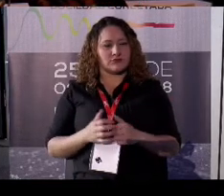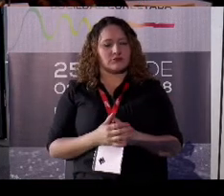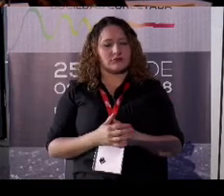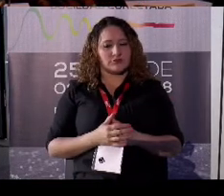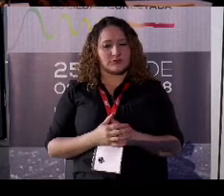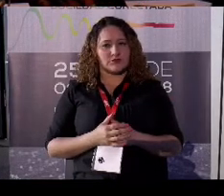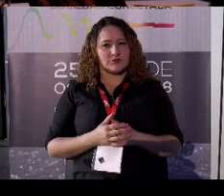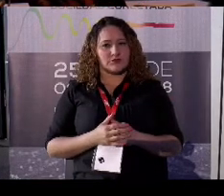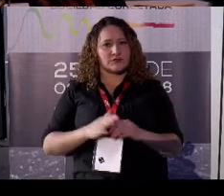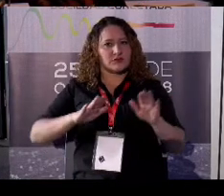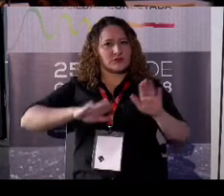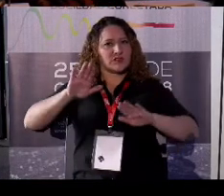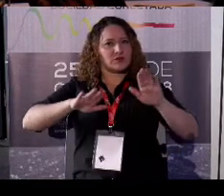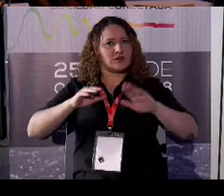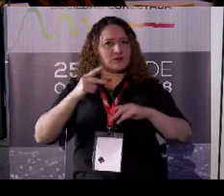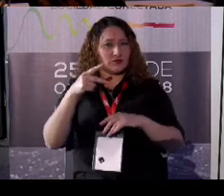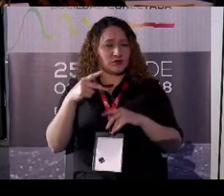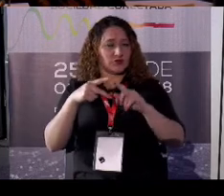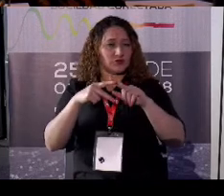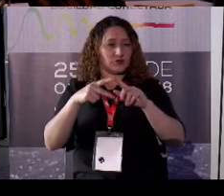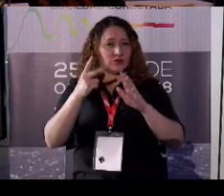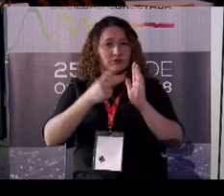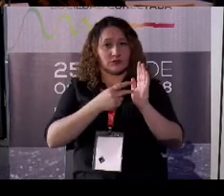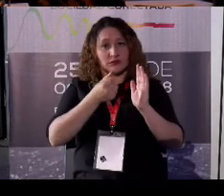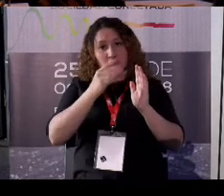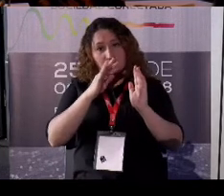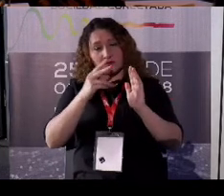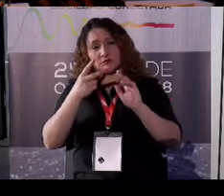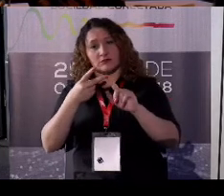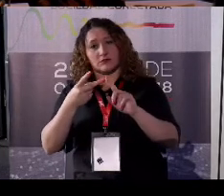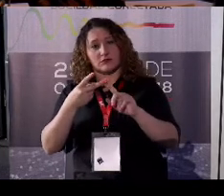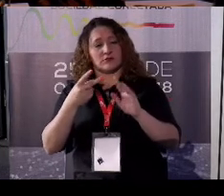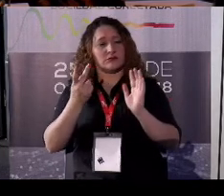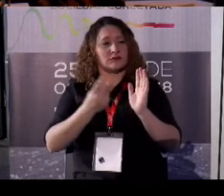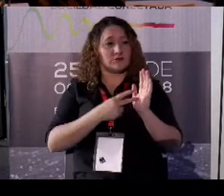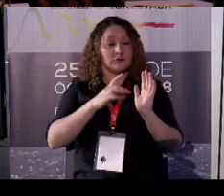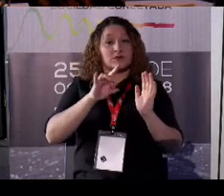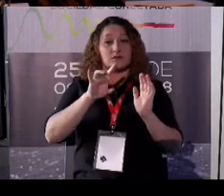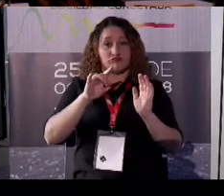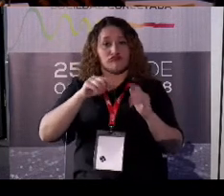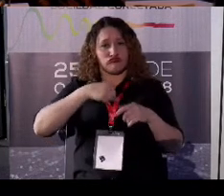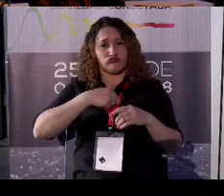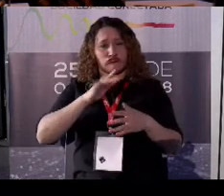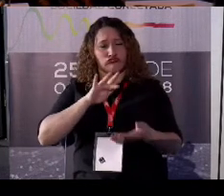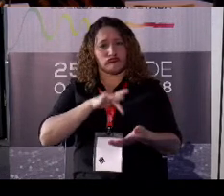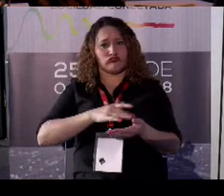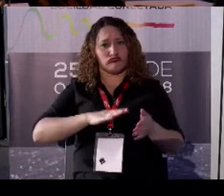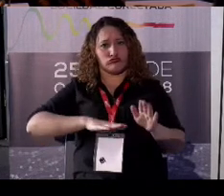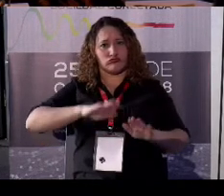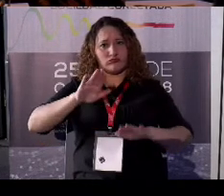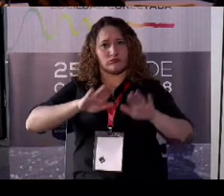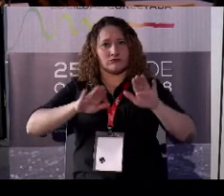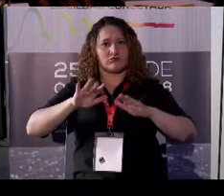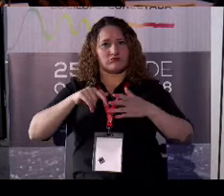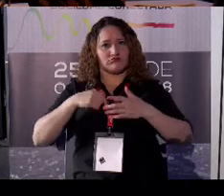dos subastas año 2014 y 15. En la del 15 yo participé ayudando